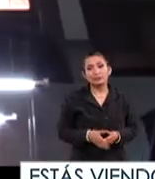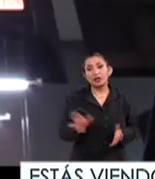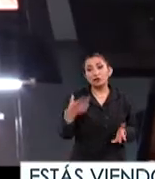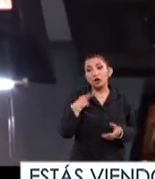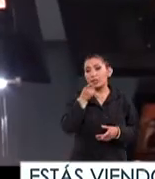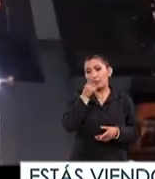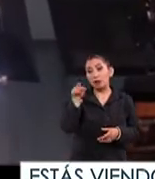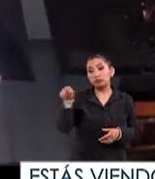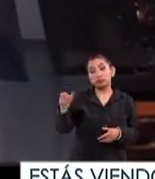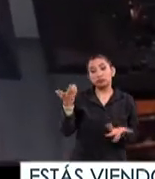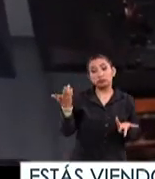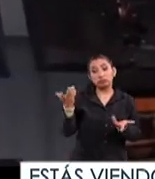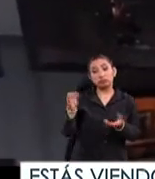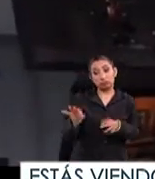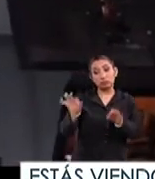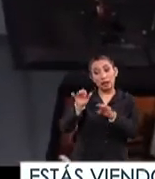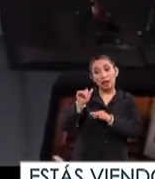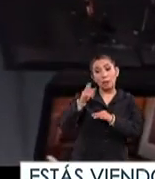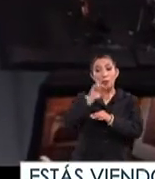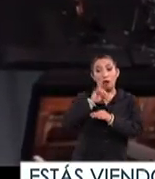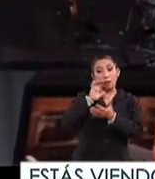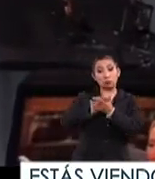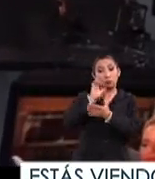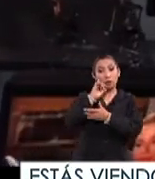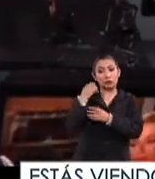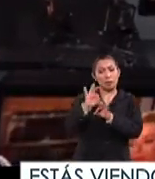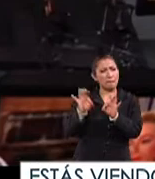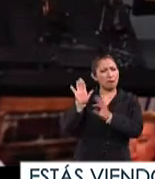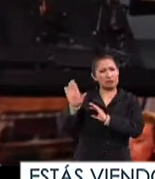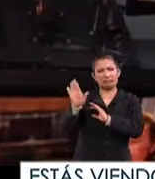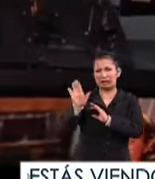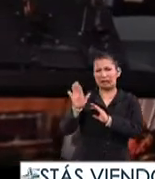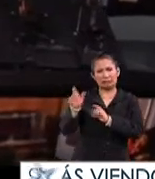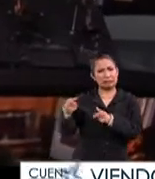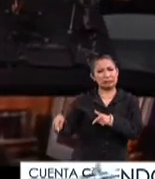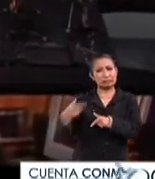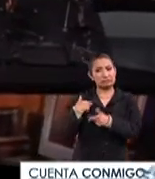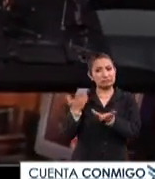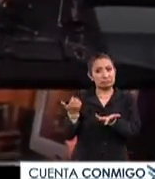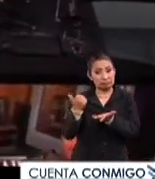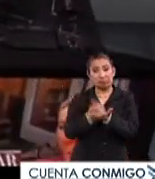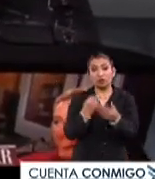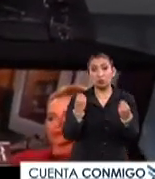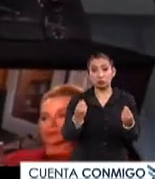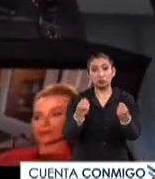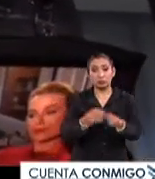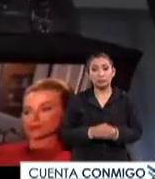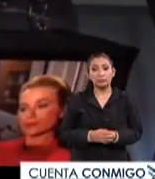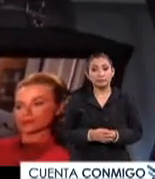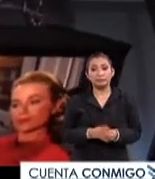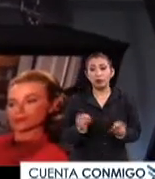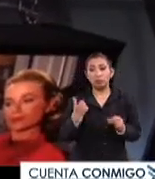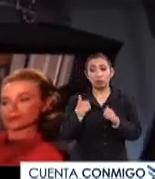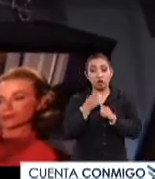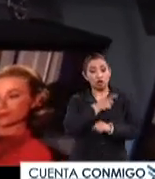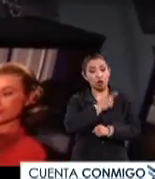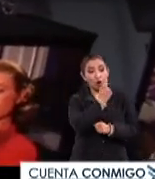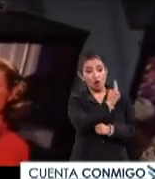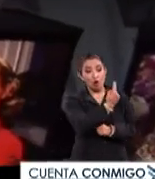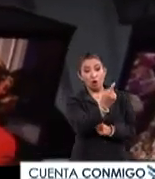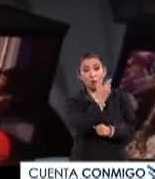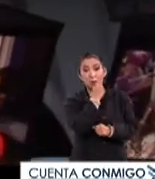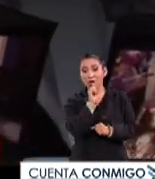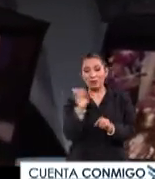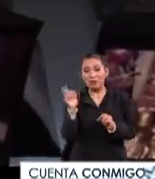no hay que quitarle tampoco la parte de Alma Reville, ¿no? Es muy importante, es básica, ¿no? Y no puedes caminar solo, sobre todo